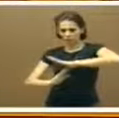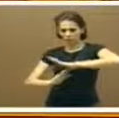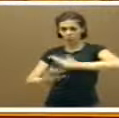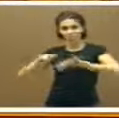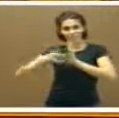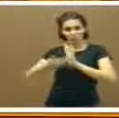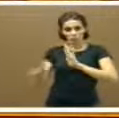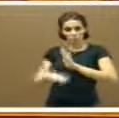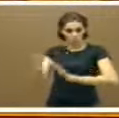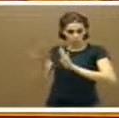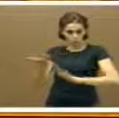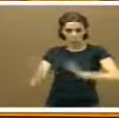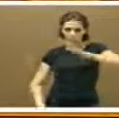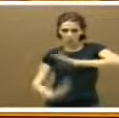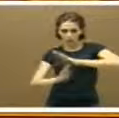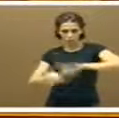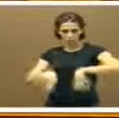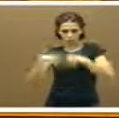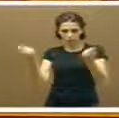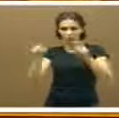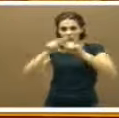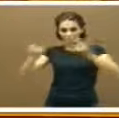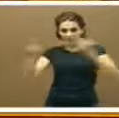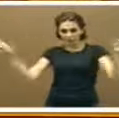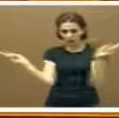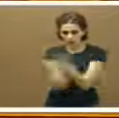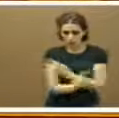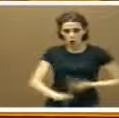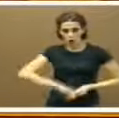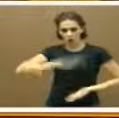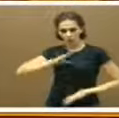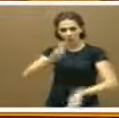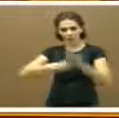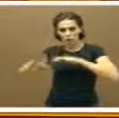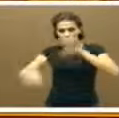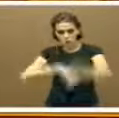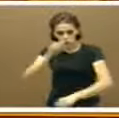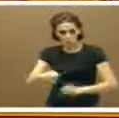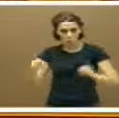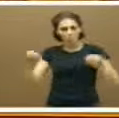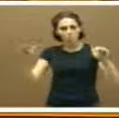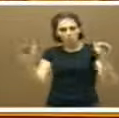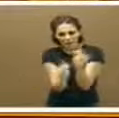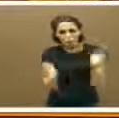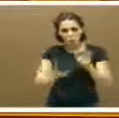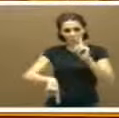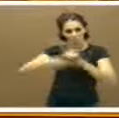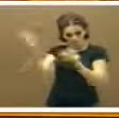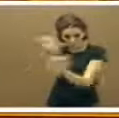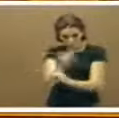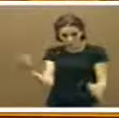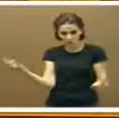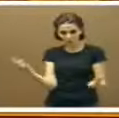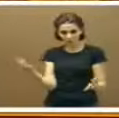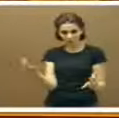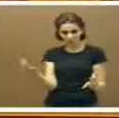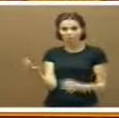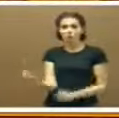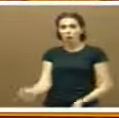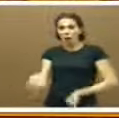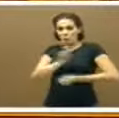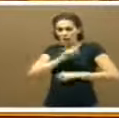sistema productivo, cierres de empresas, menos capacidad de consumo y, sobre todo, y lo peor, un incremento histórico de las